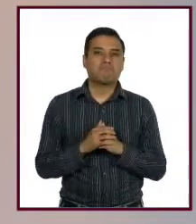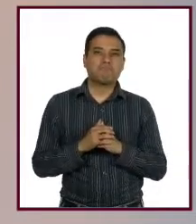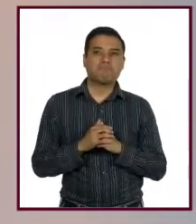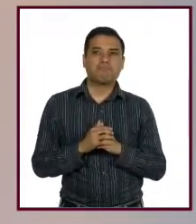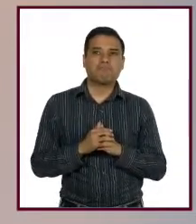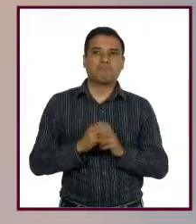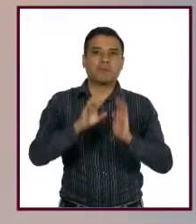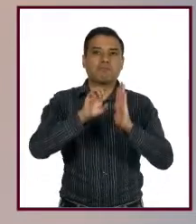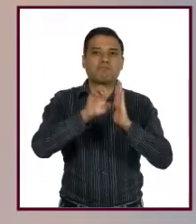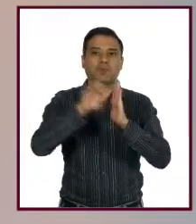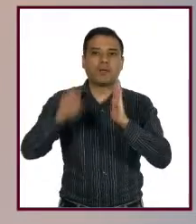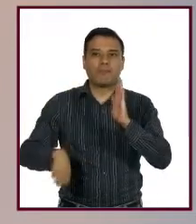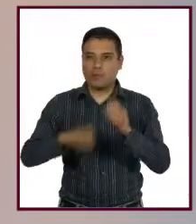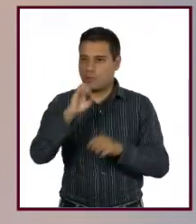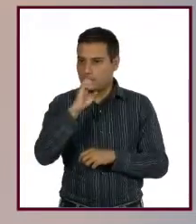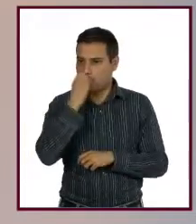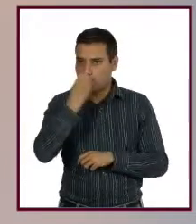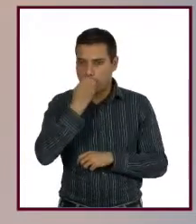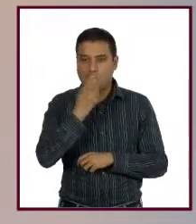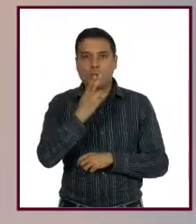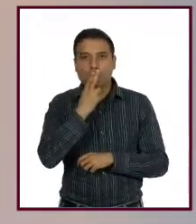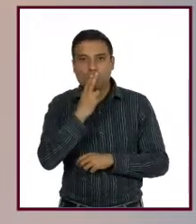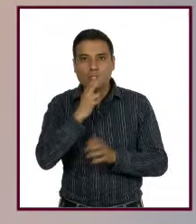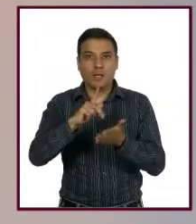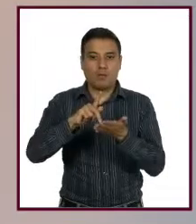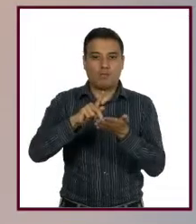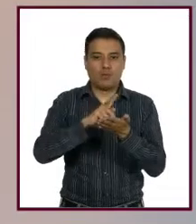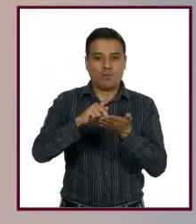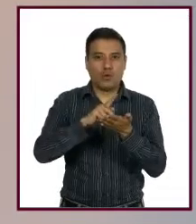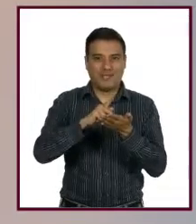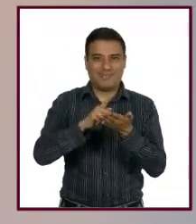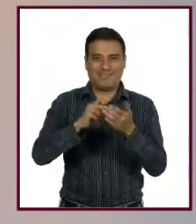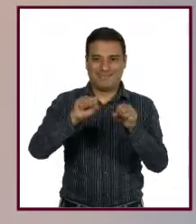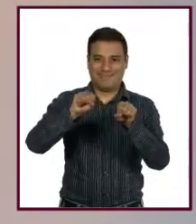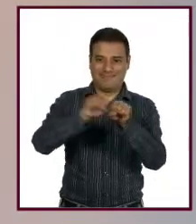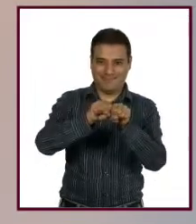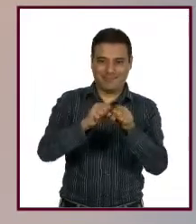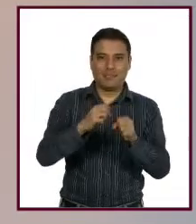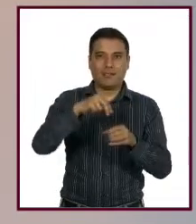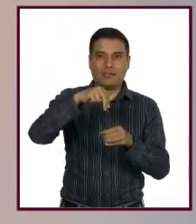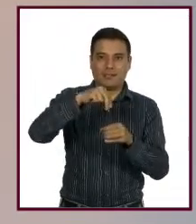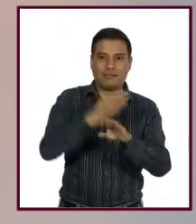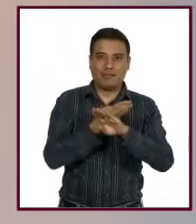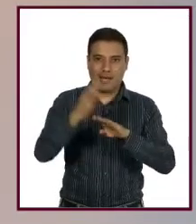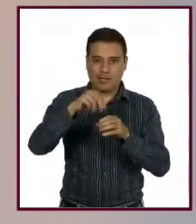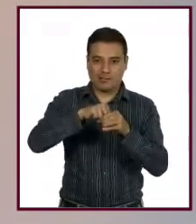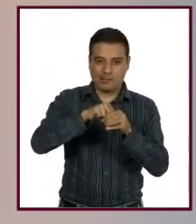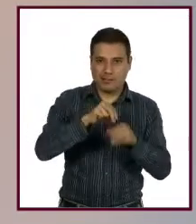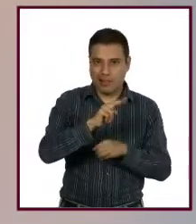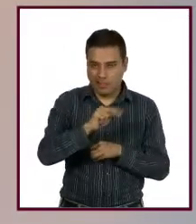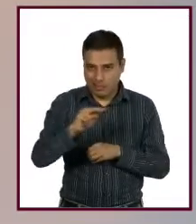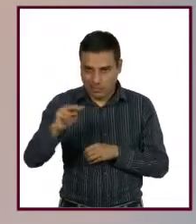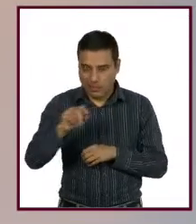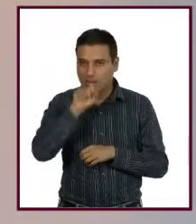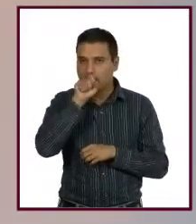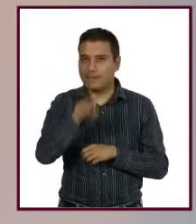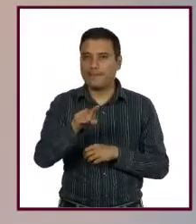se usan en el salón de clase como plumones indelebles, como correctores,